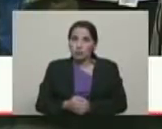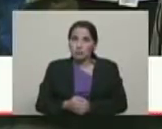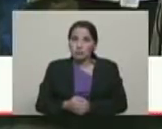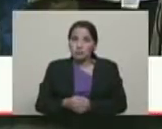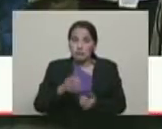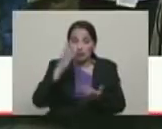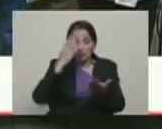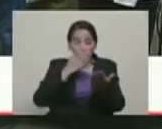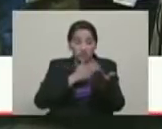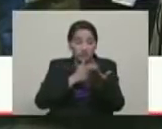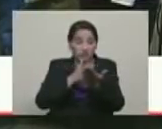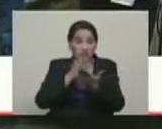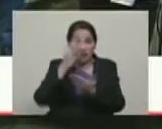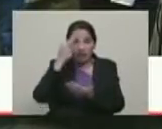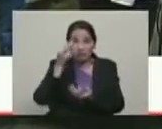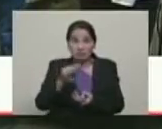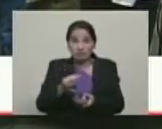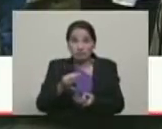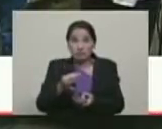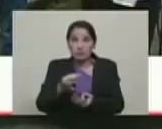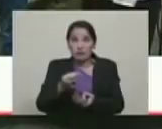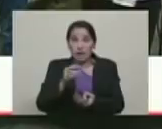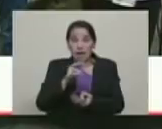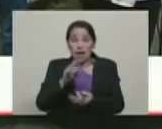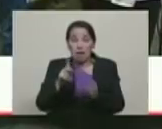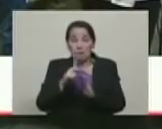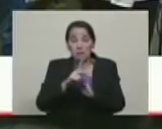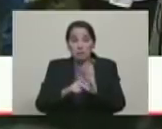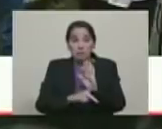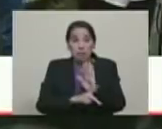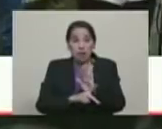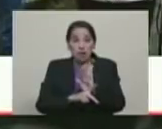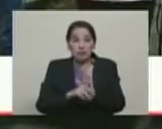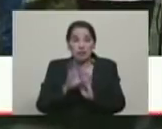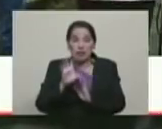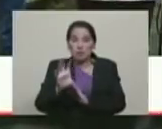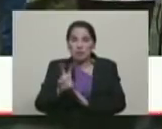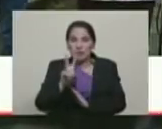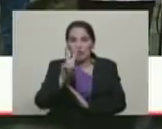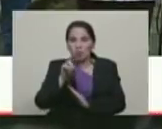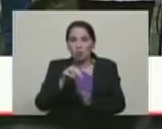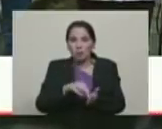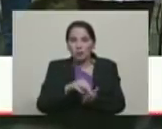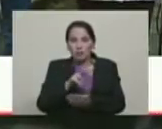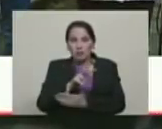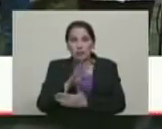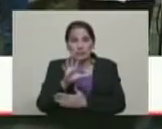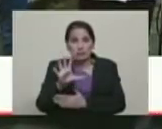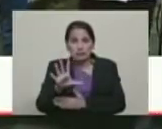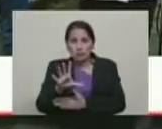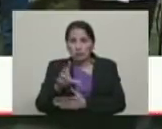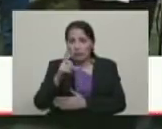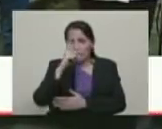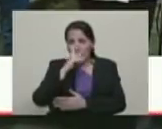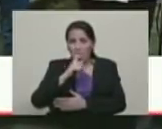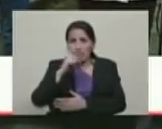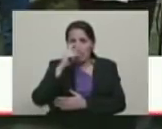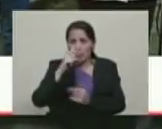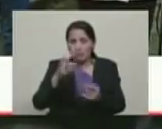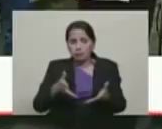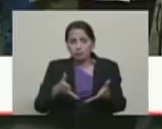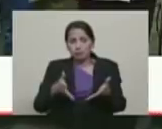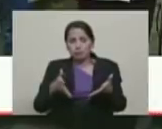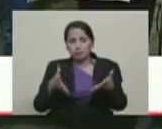fe absoluta que con el plan de la patria 2025, cada mes, cada año que pase, vamos a ganar espacio en la